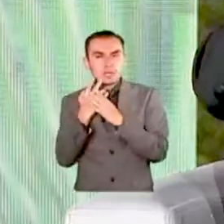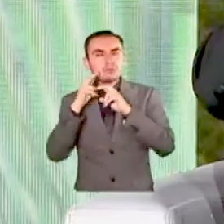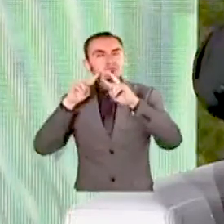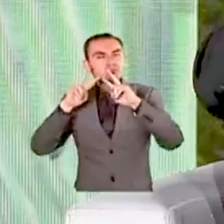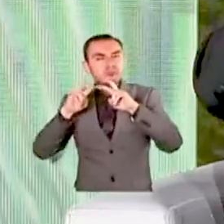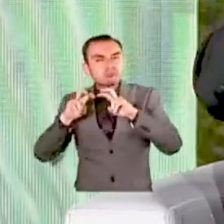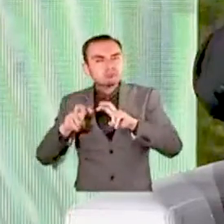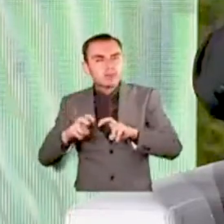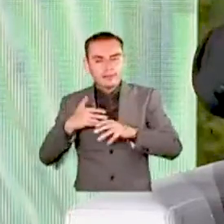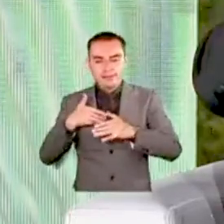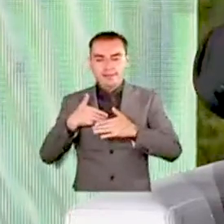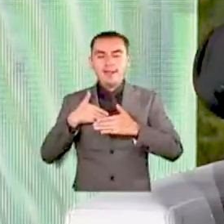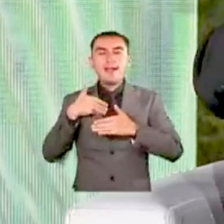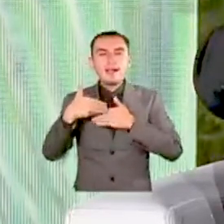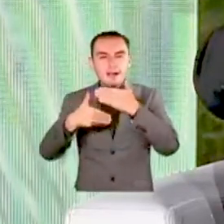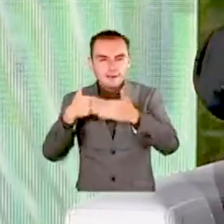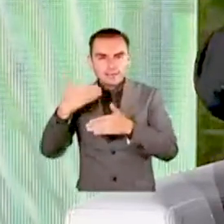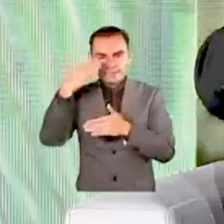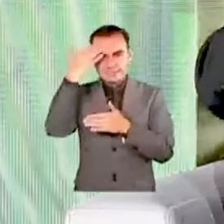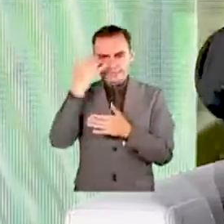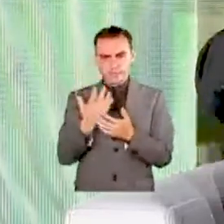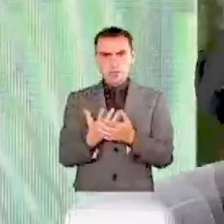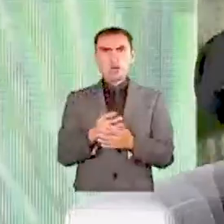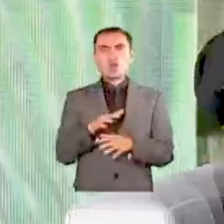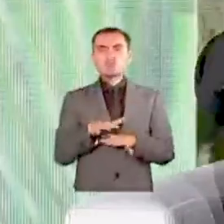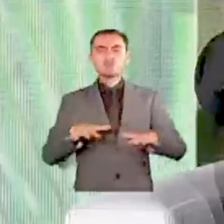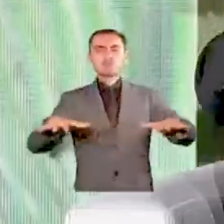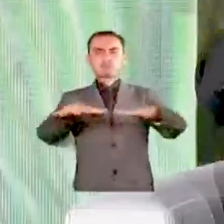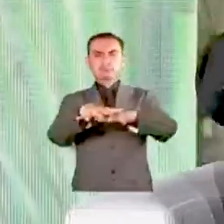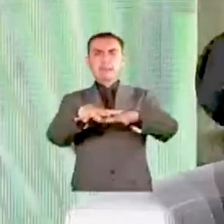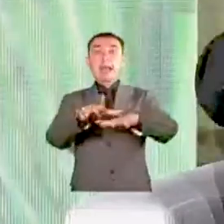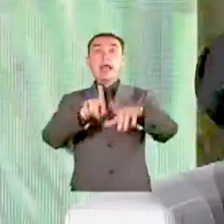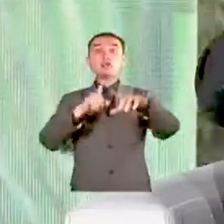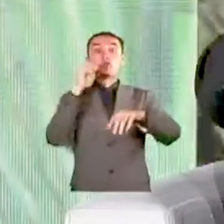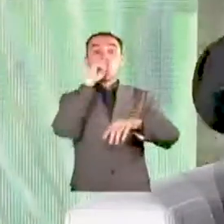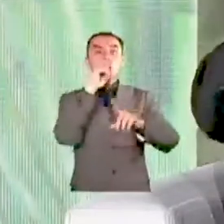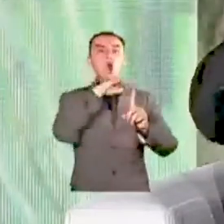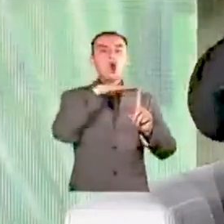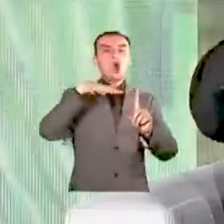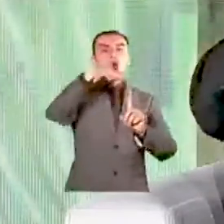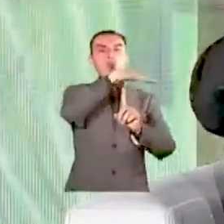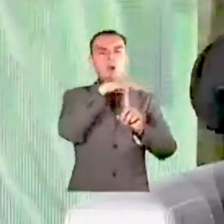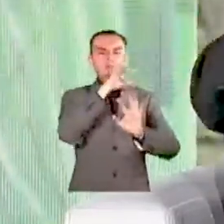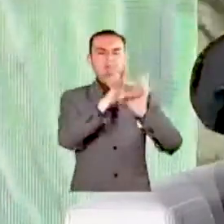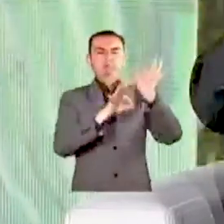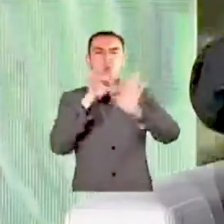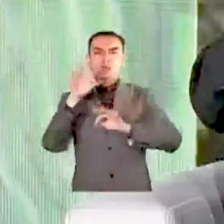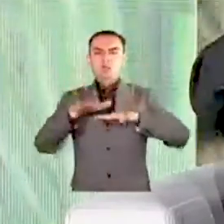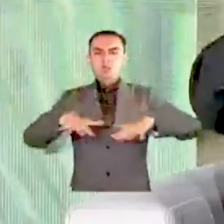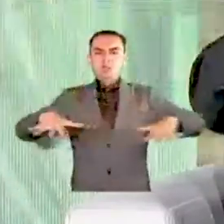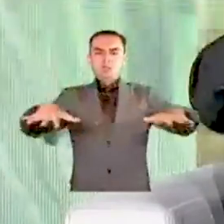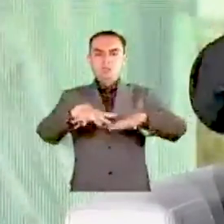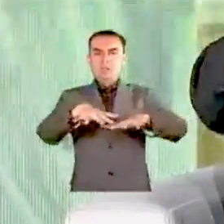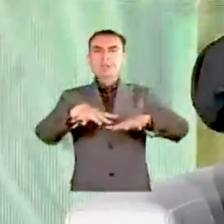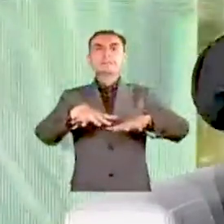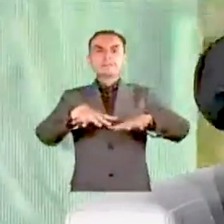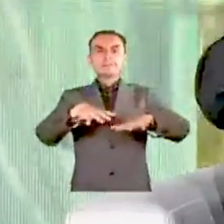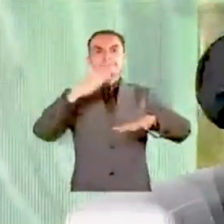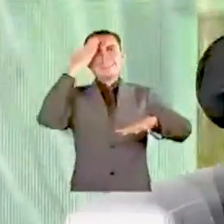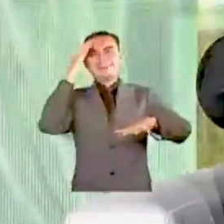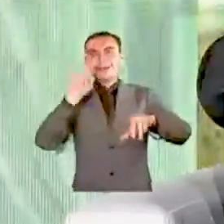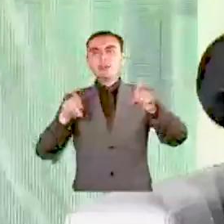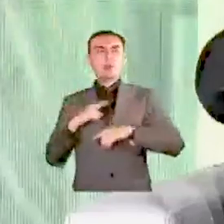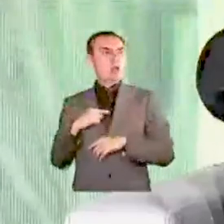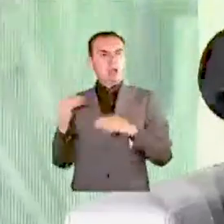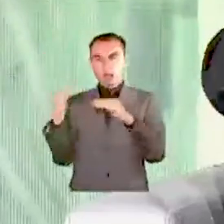avance de los procesos de colonización en áreas protegidas en la Amazonía colombiana. Está dirigido a combatir la construcción de